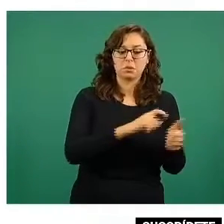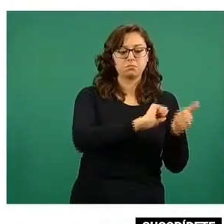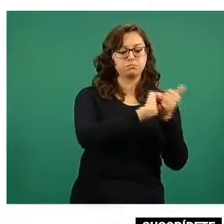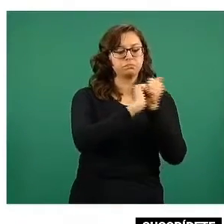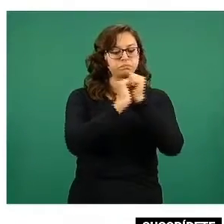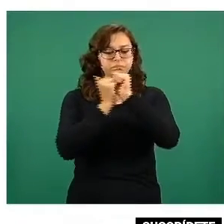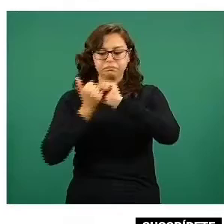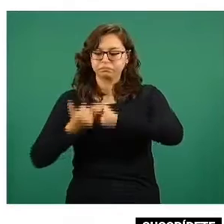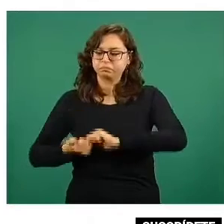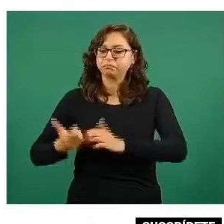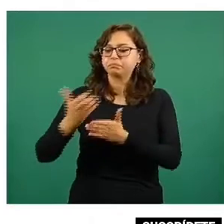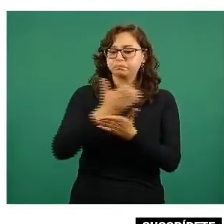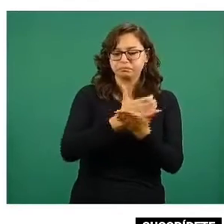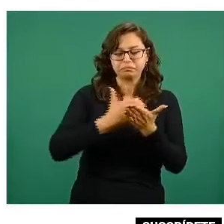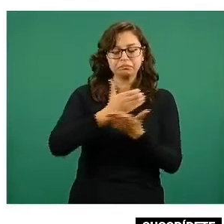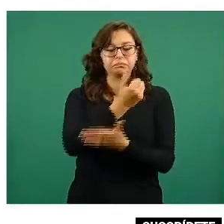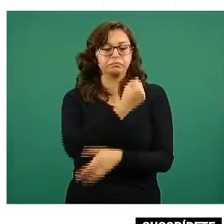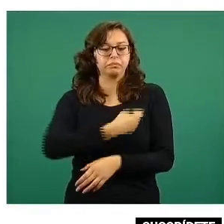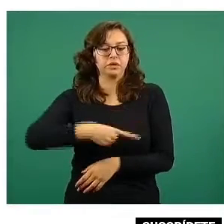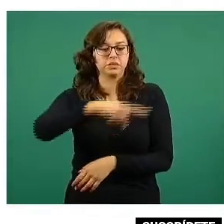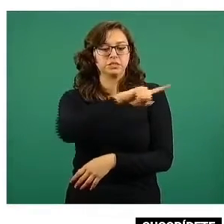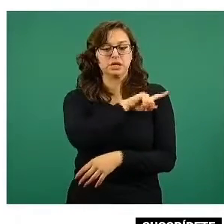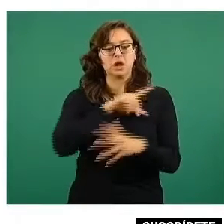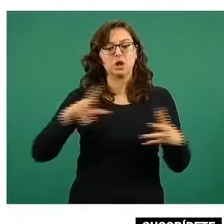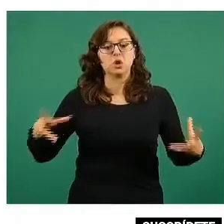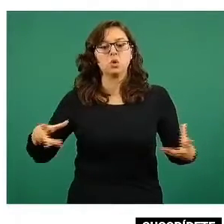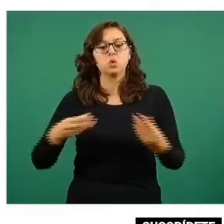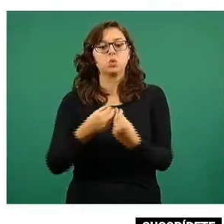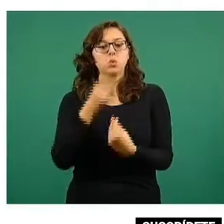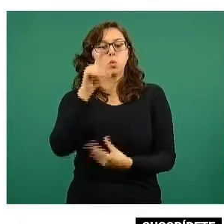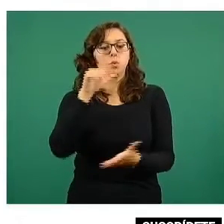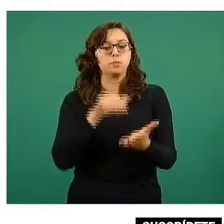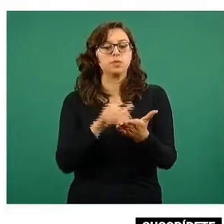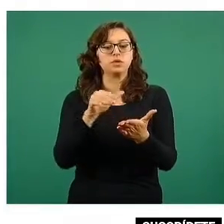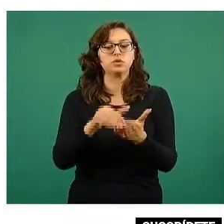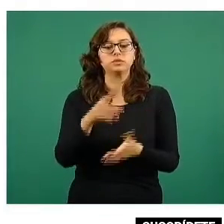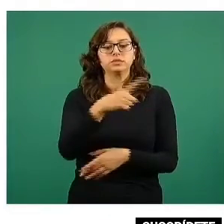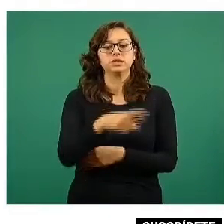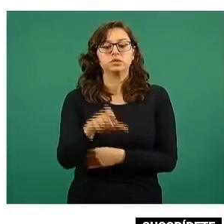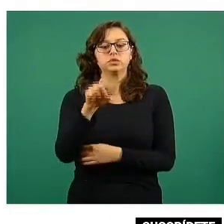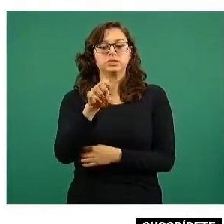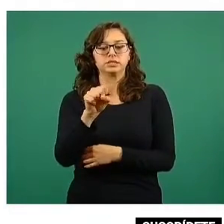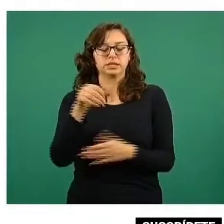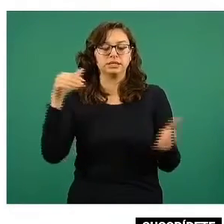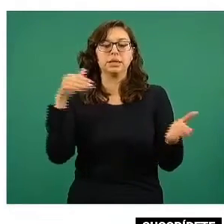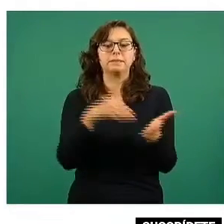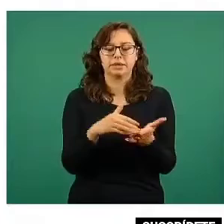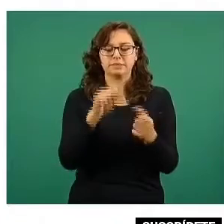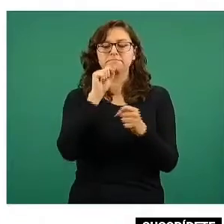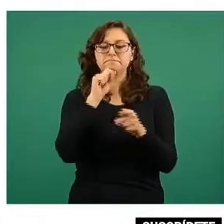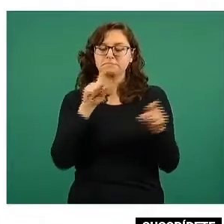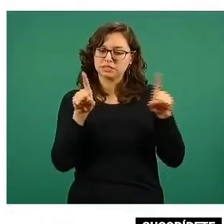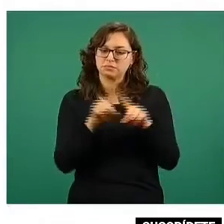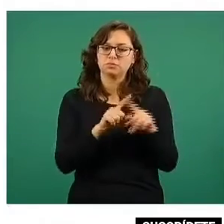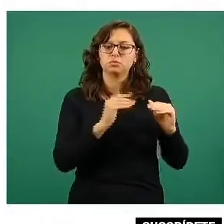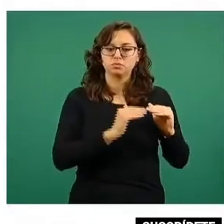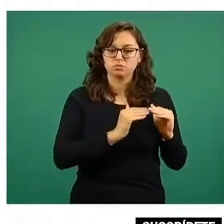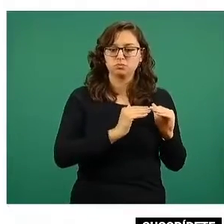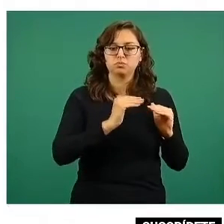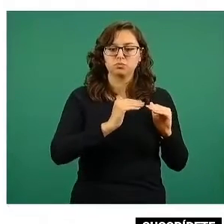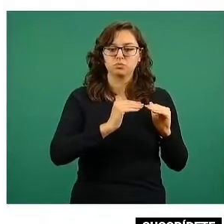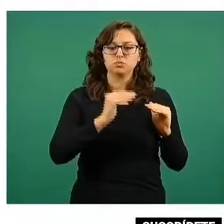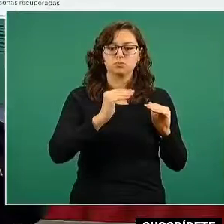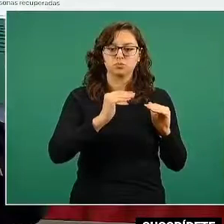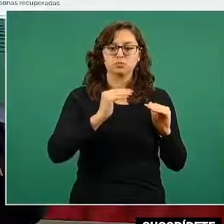enfermedad, más de 1.160.000 al corte del día de hoy, pues continúa también a la par del comportamiento de